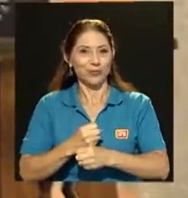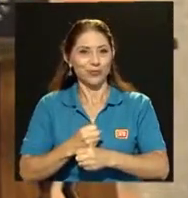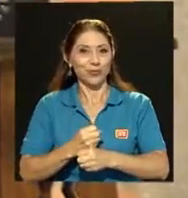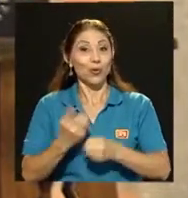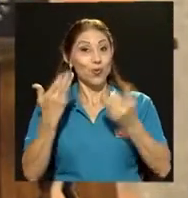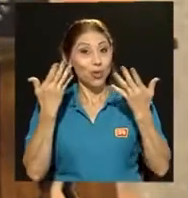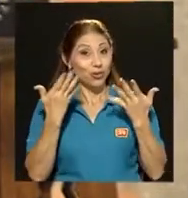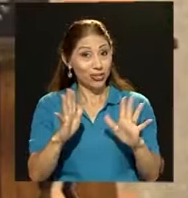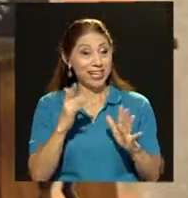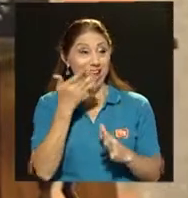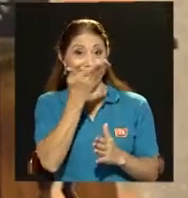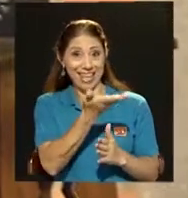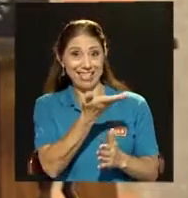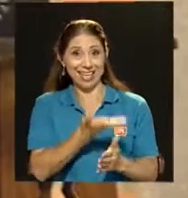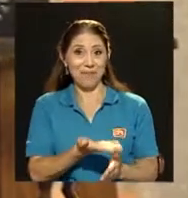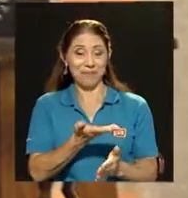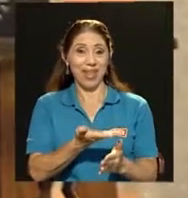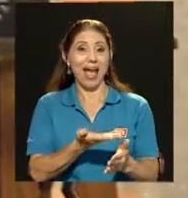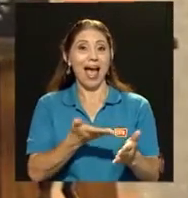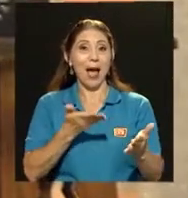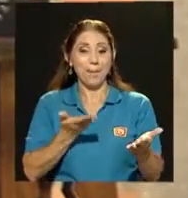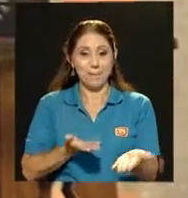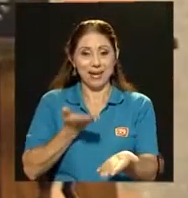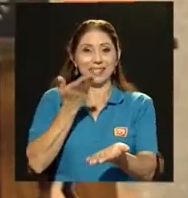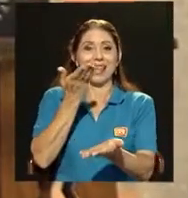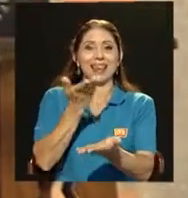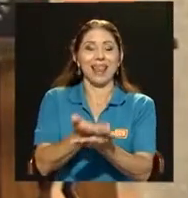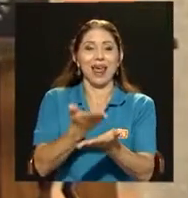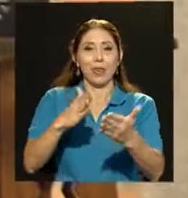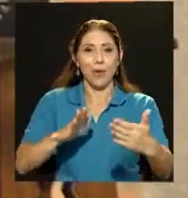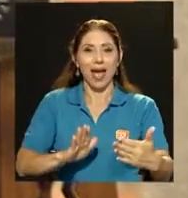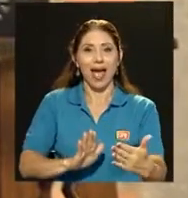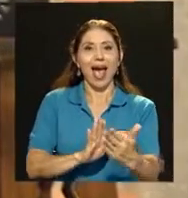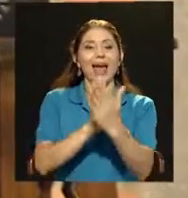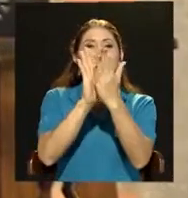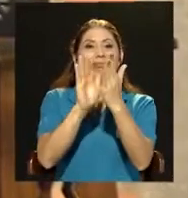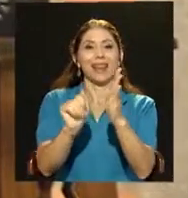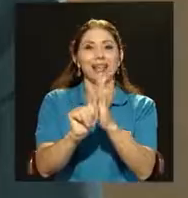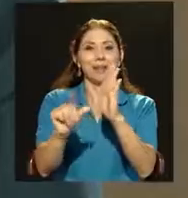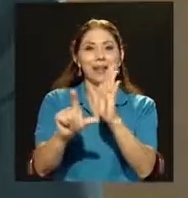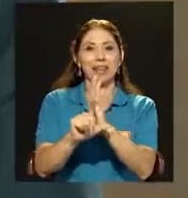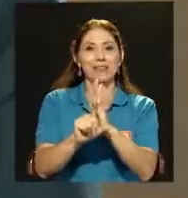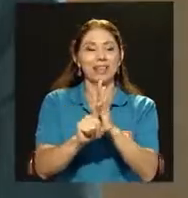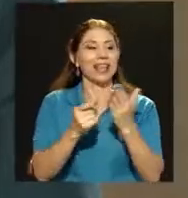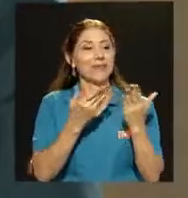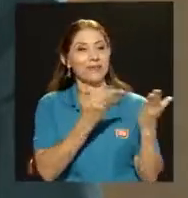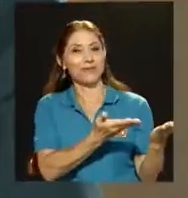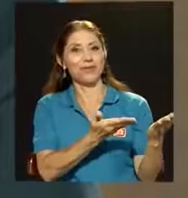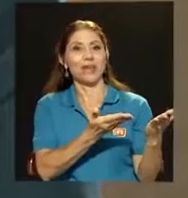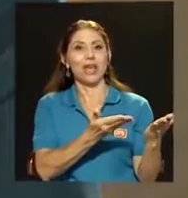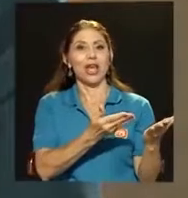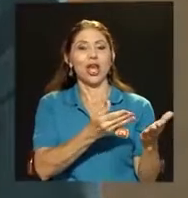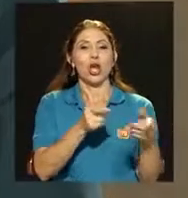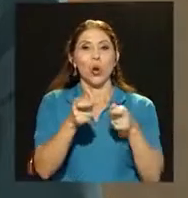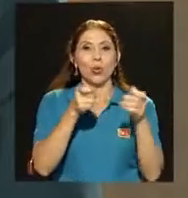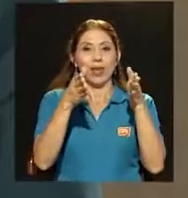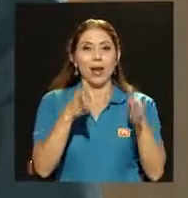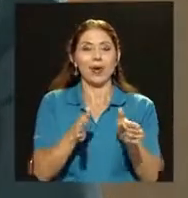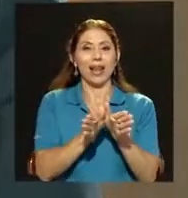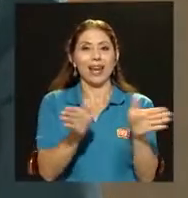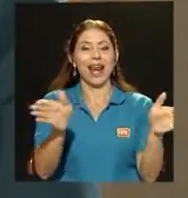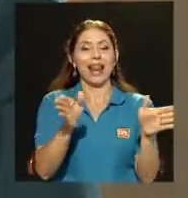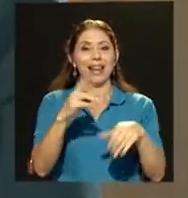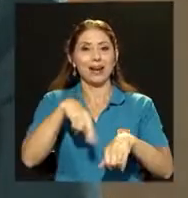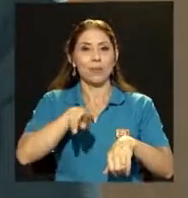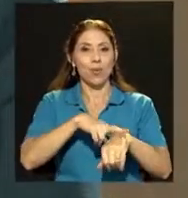ella ha presentado a la soberanía, y me refiero a la señora Contralora General de la República, doña Marta Costa, el informe,